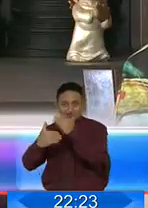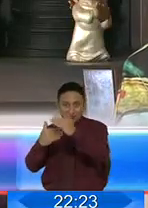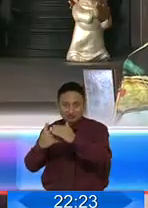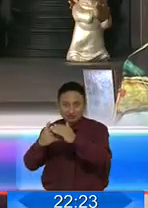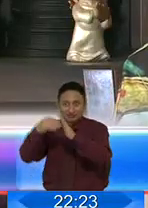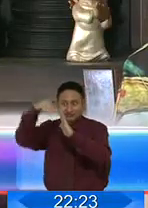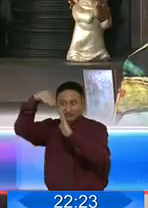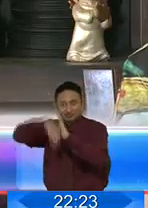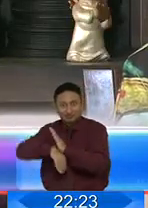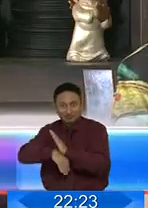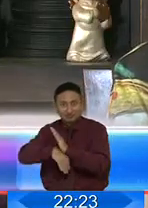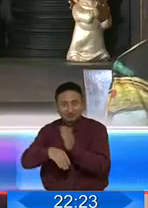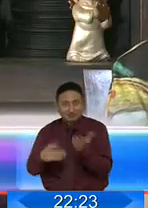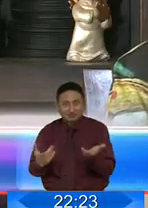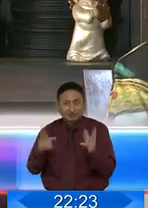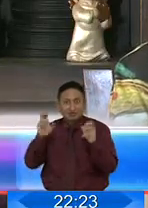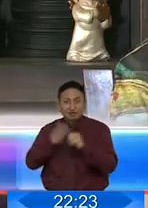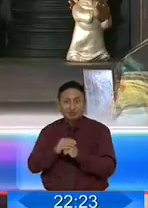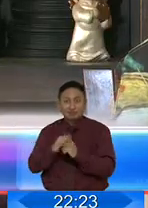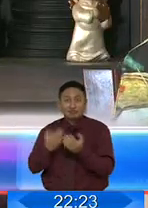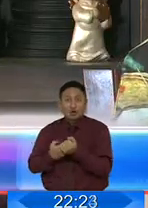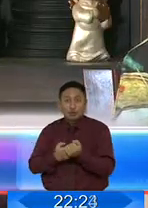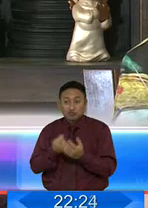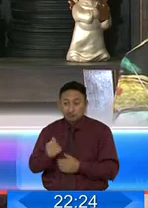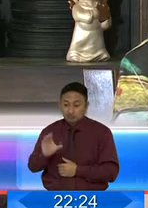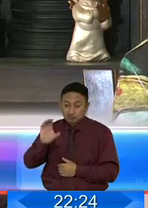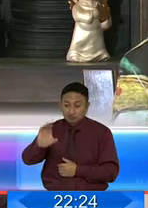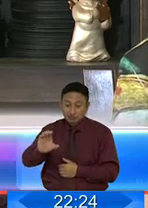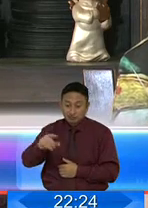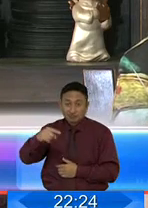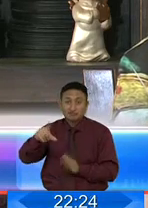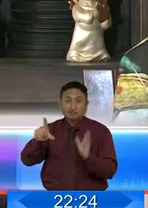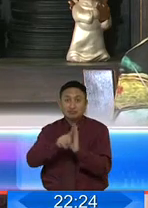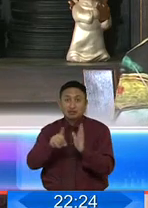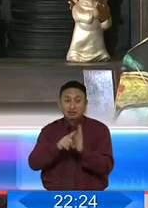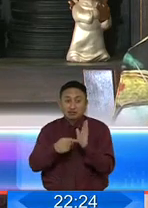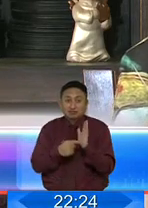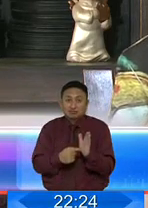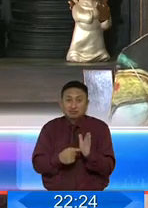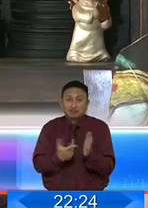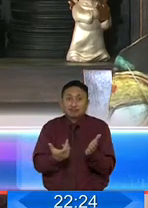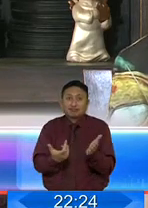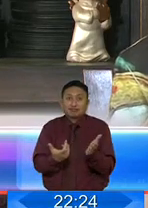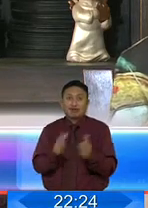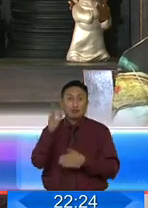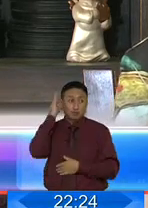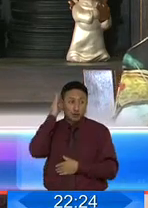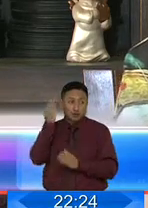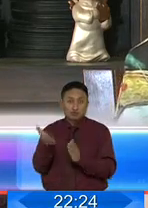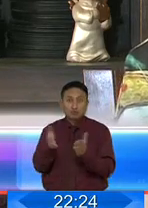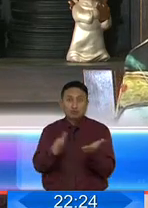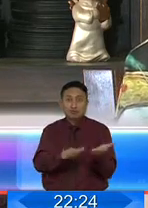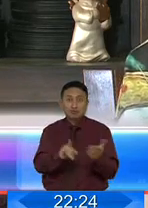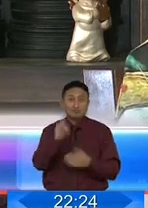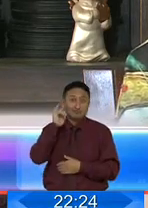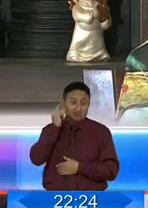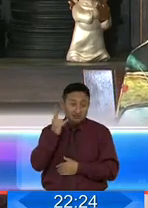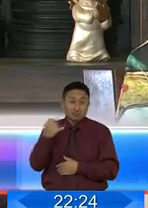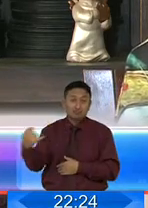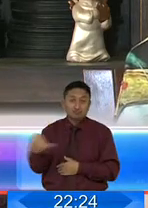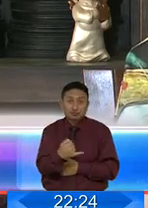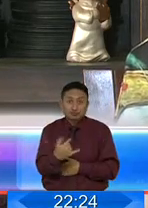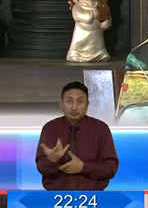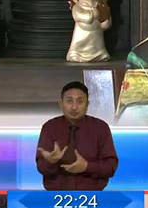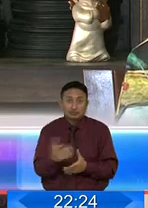significa asignación de recursos. Si la ley queda en el papel y es letra muerta, las mujeres se siguen muriendo, las niñas siguen siendo